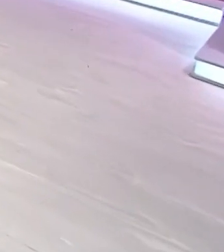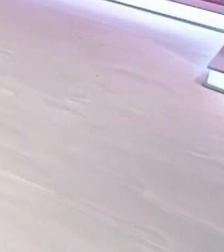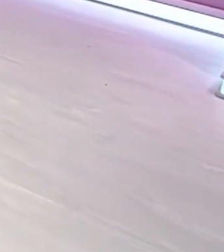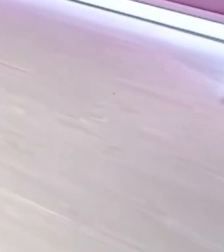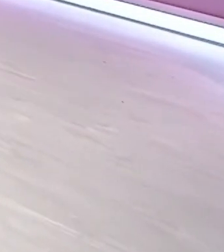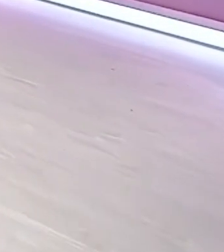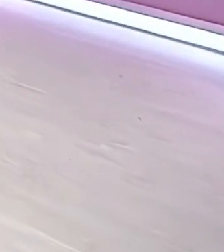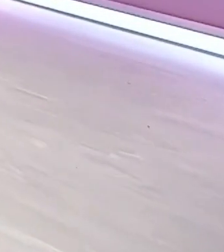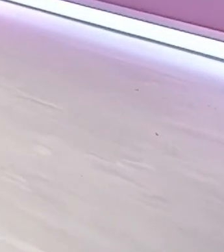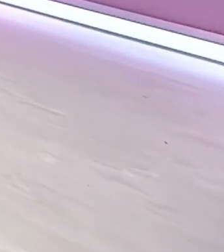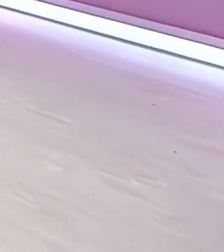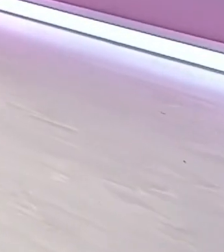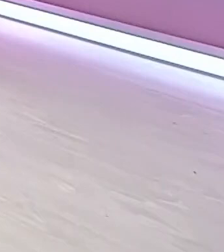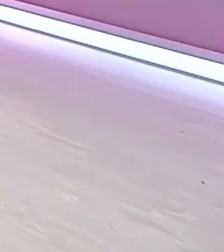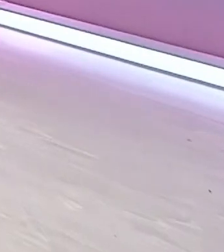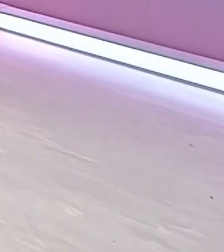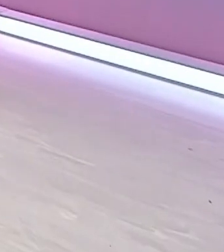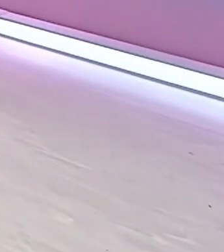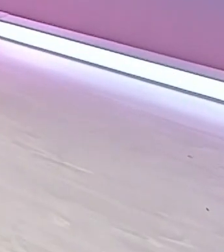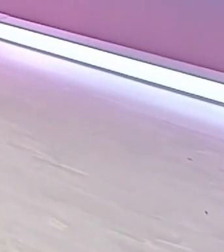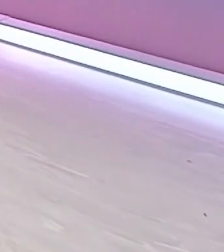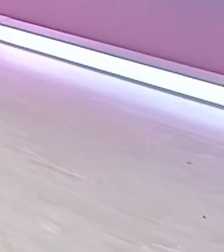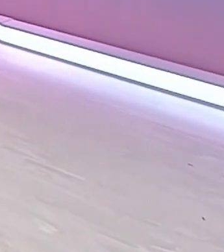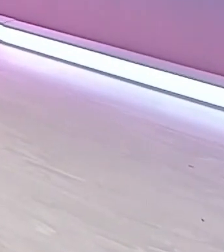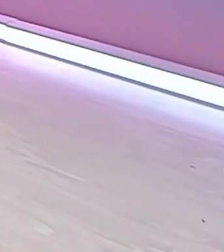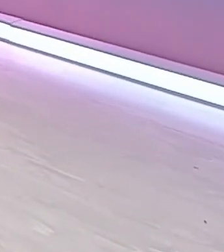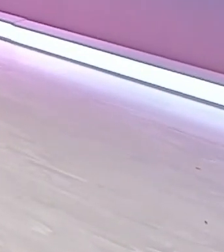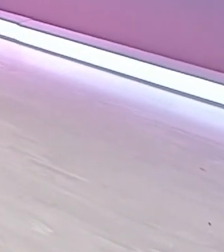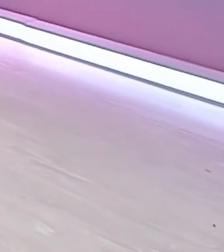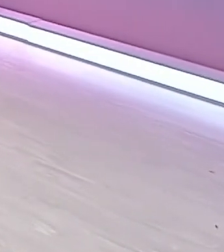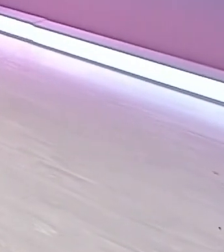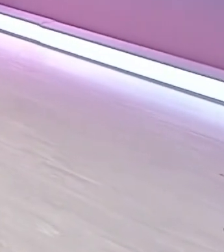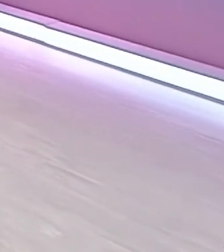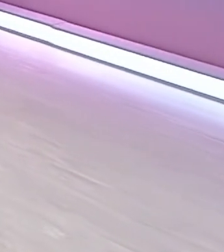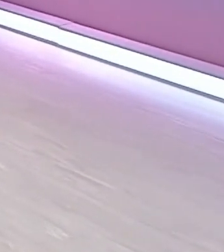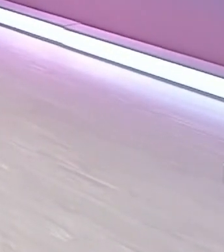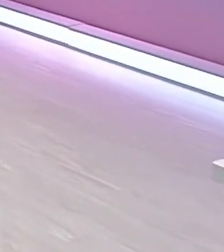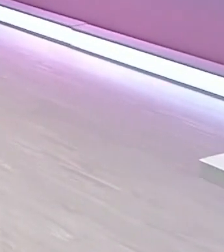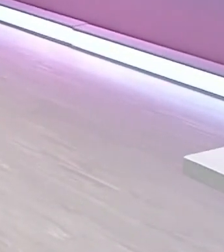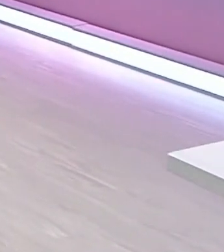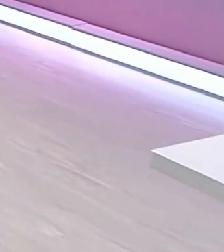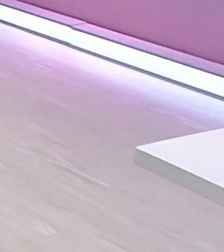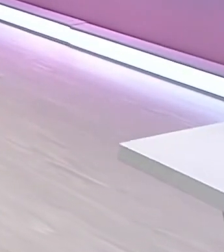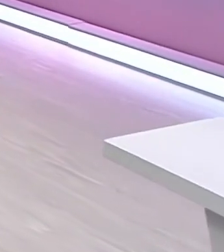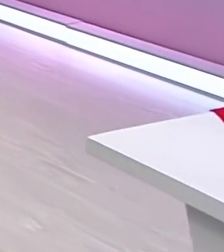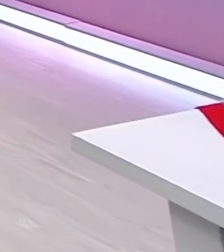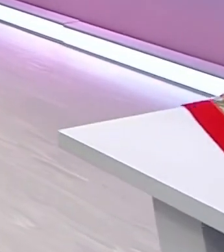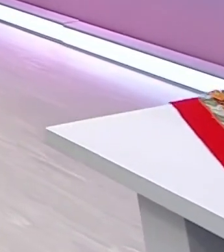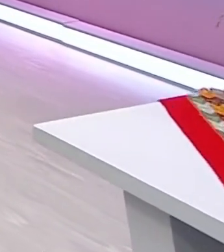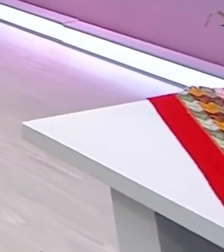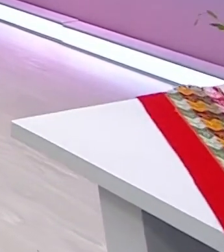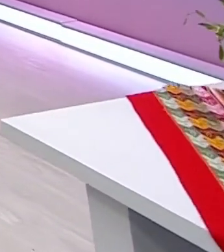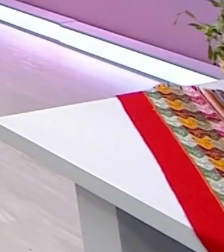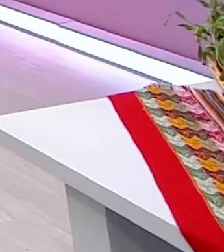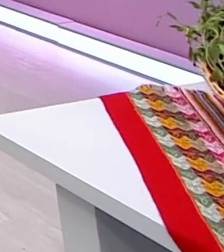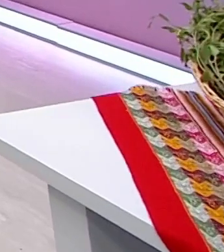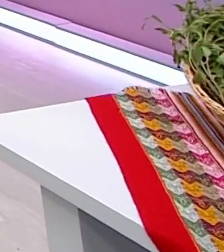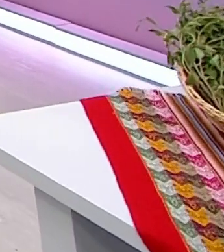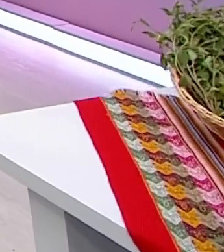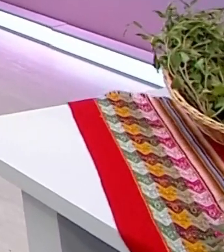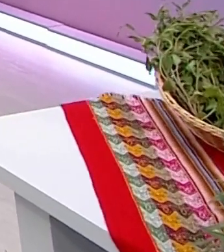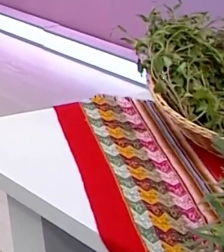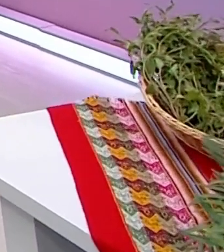días, queridos amigos. Muy buenos días, doctora Roxana Cáceres. Buenos días, doctor. ¿Cómo están por casa, amigos? Buenos días. Muy buenos días a